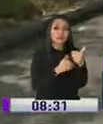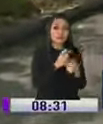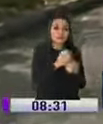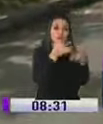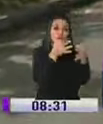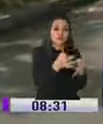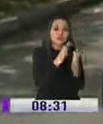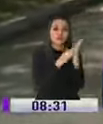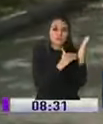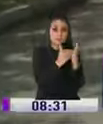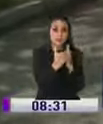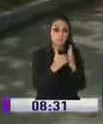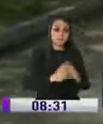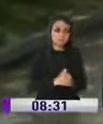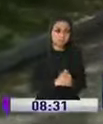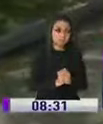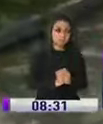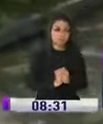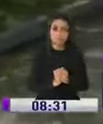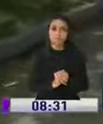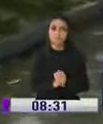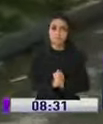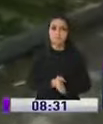horario exacto. Esto